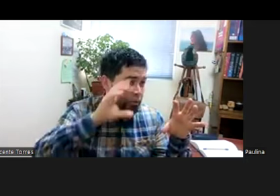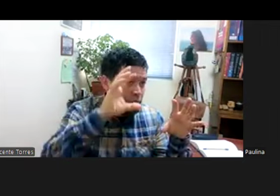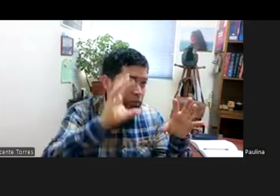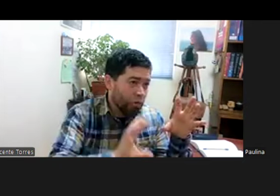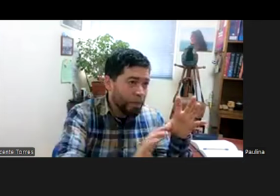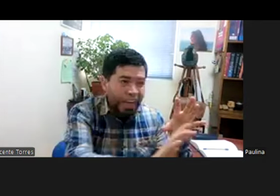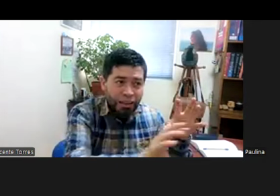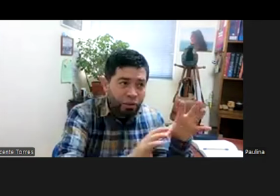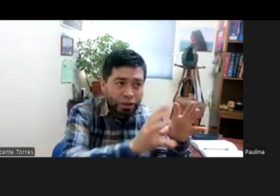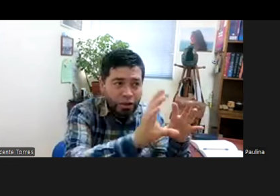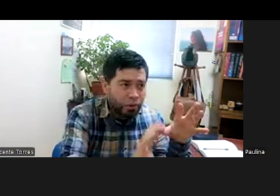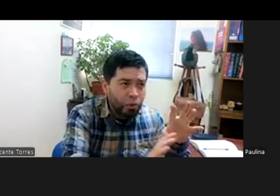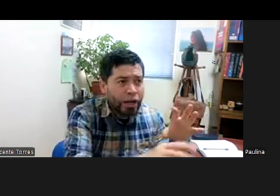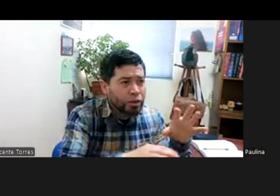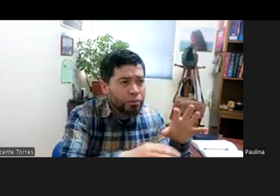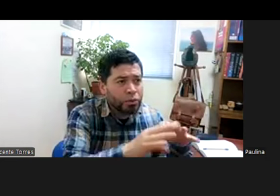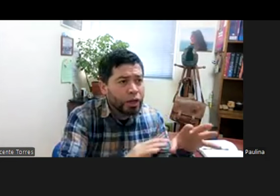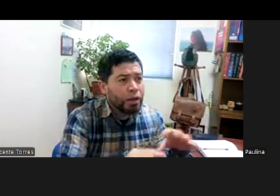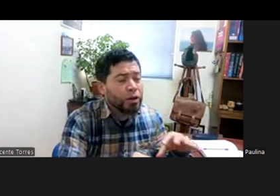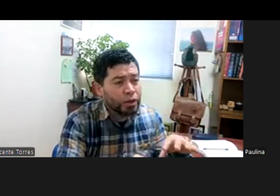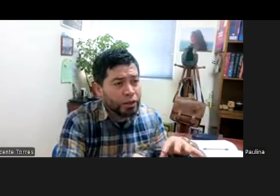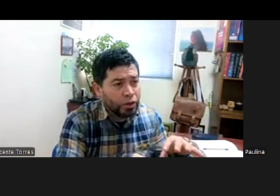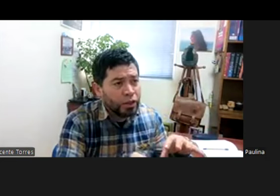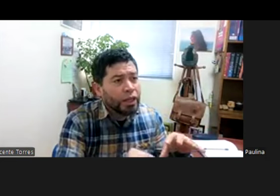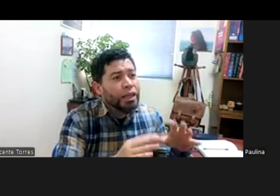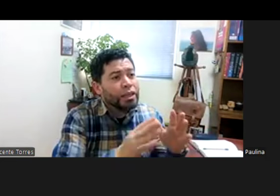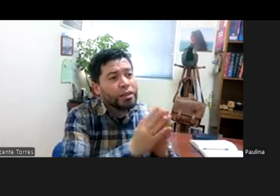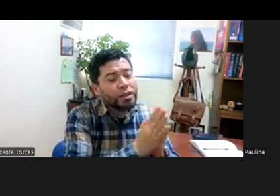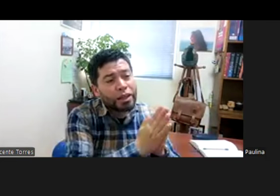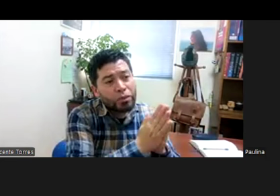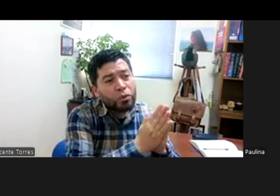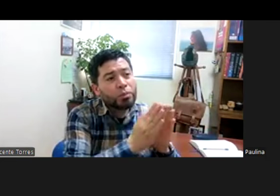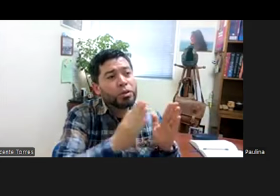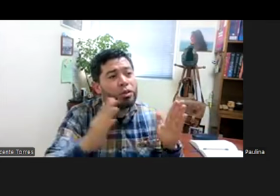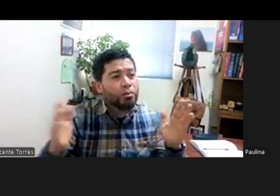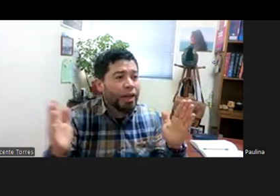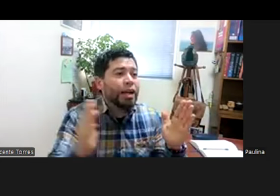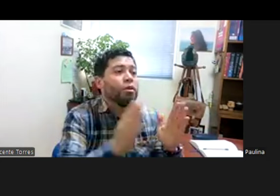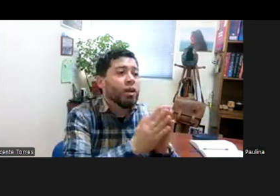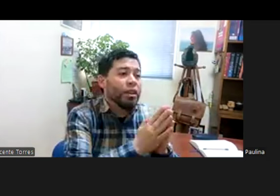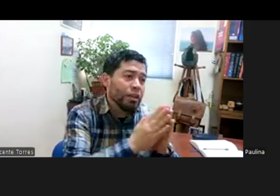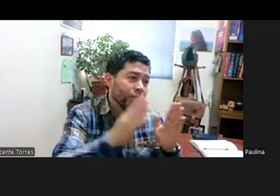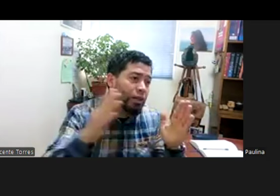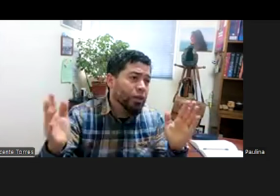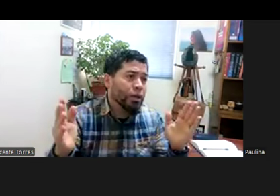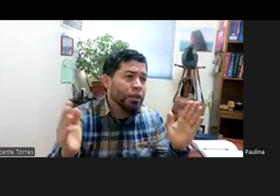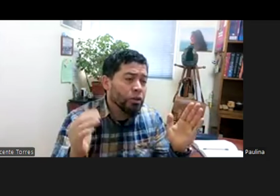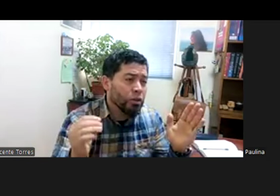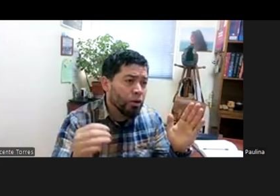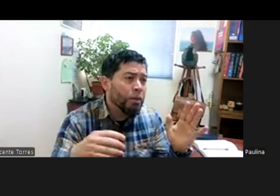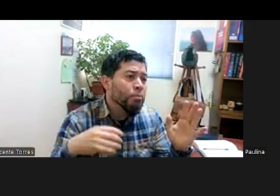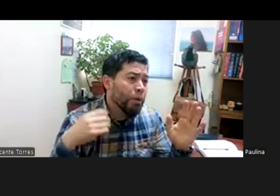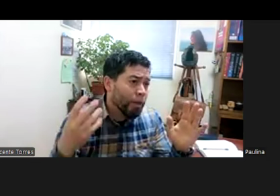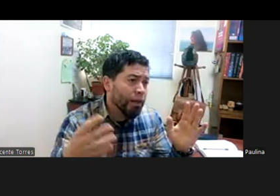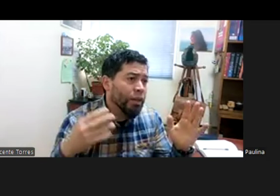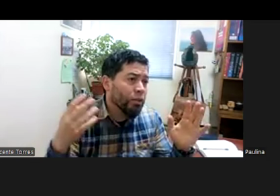Y con una competencia, con TCF4, disminución en la proliferación. Y si tenemos una exposición más larga, como les dije, entre 24 y 48